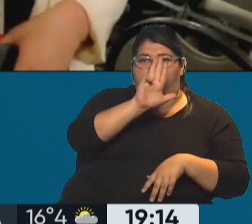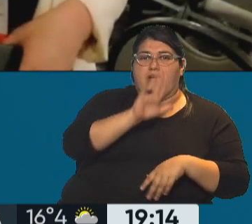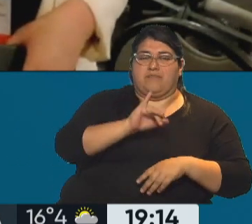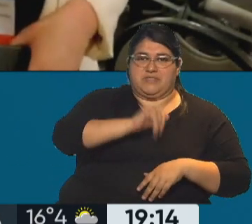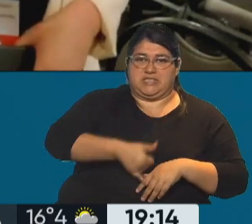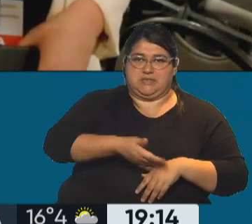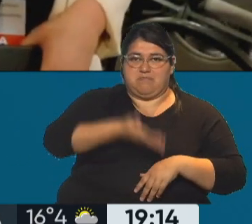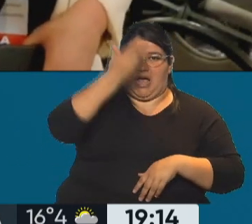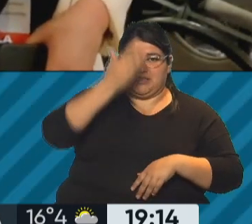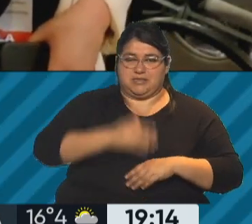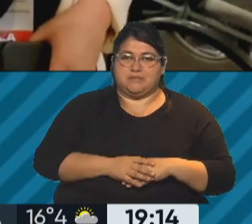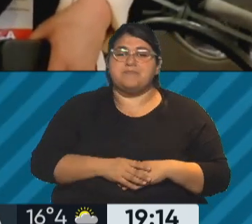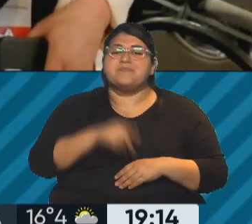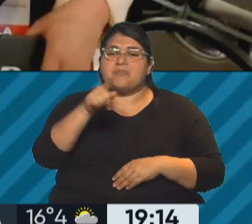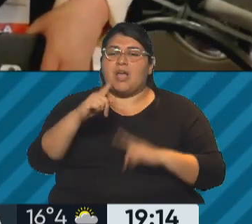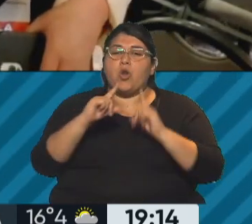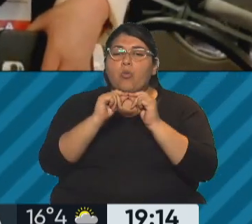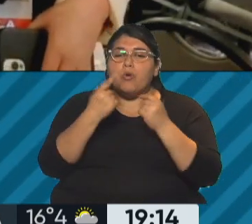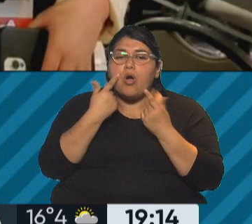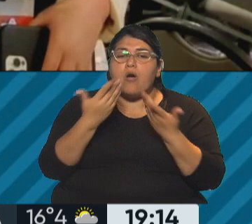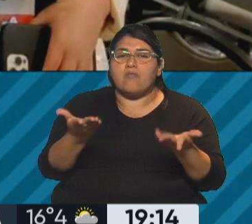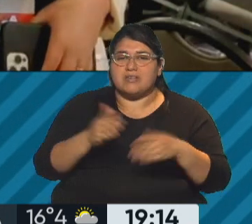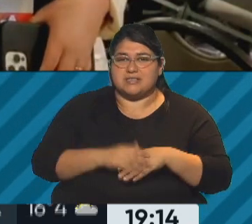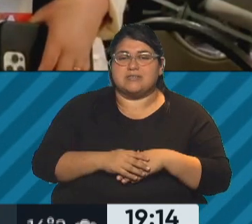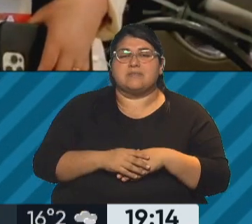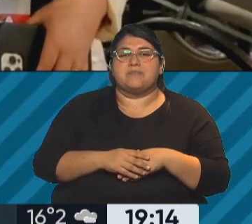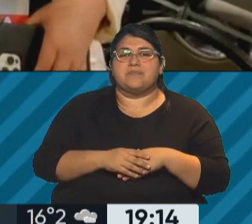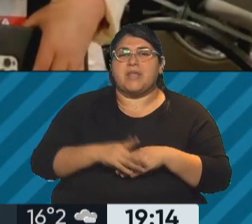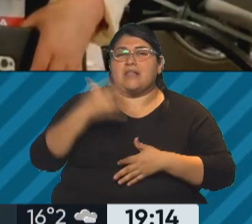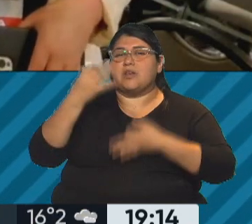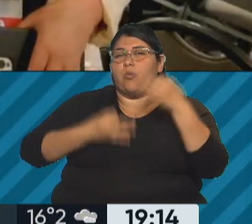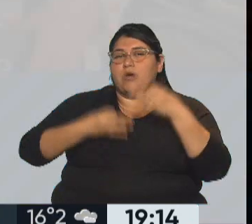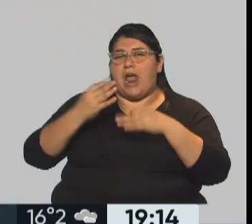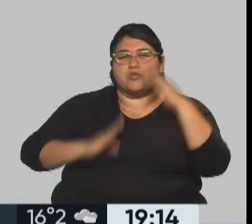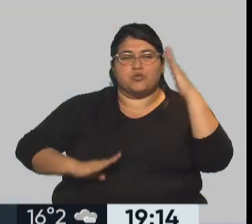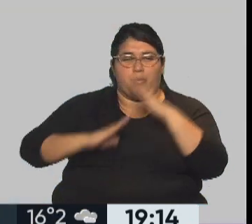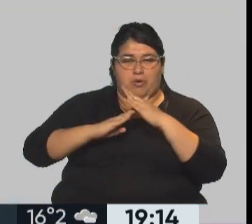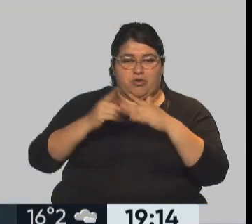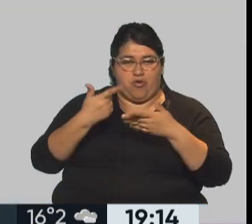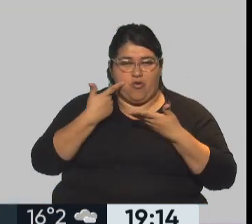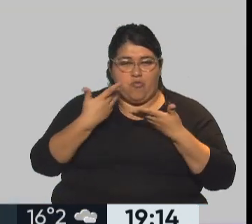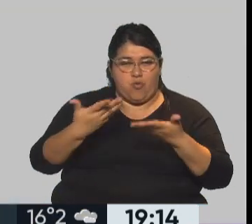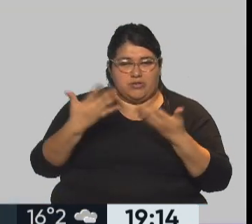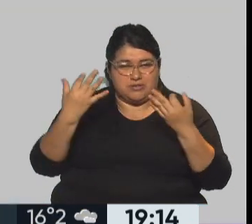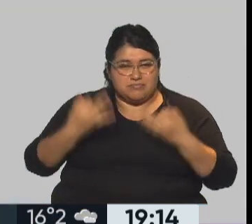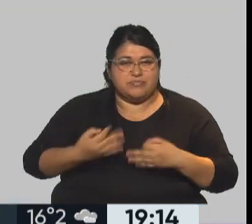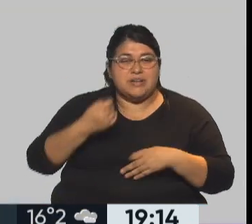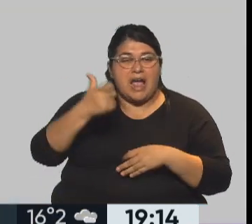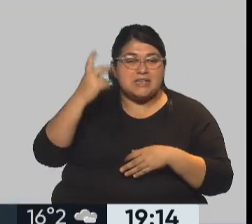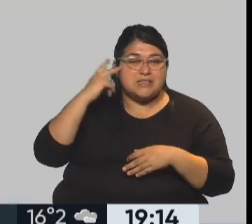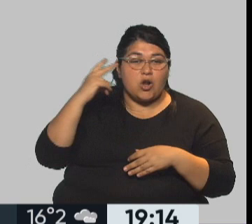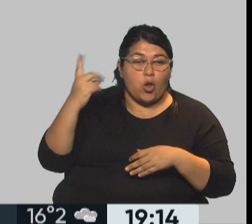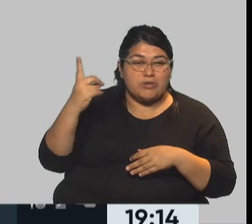diferencia así de flor compartimos contigo los números que el Tribunal Superior electoral está dando a conocer segundo a segundo ya escrutados prácticamente el